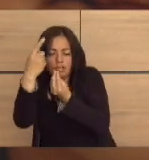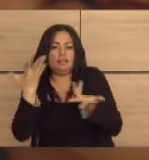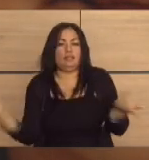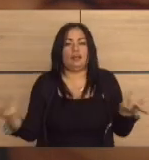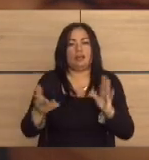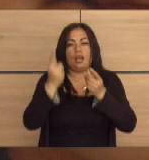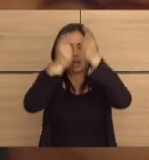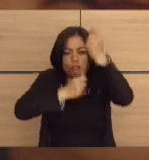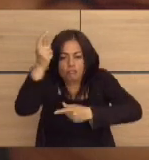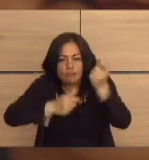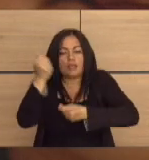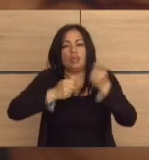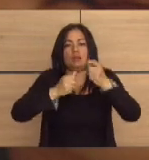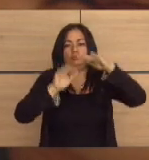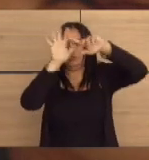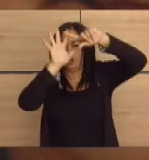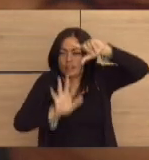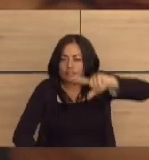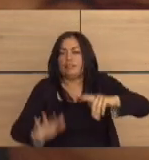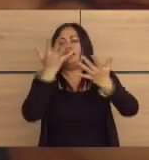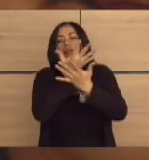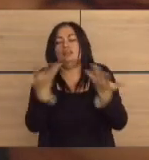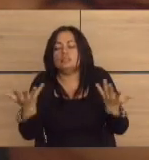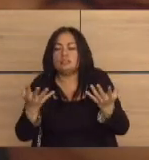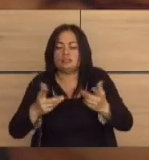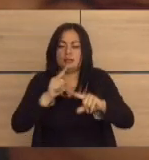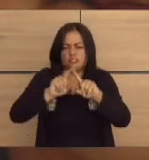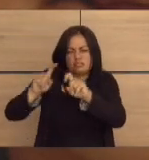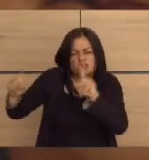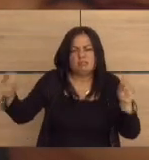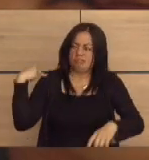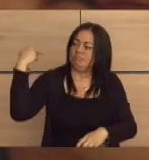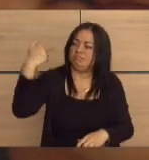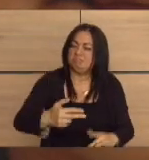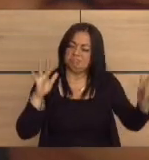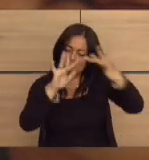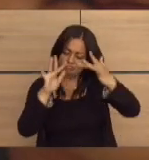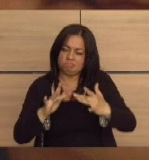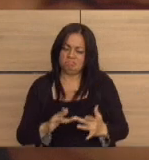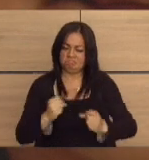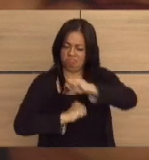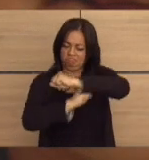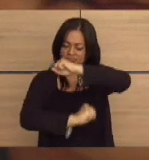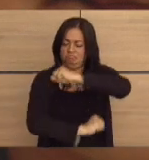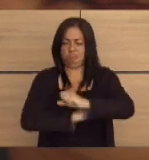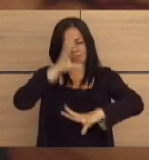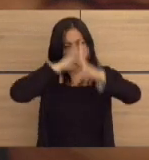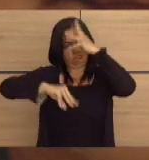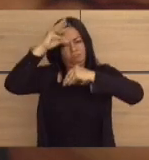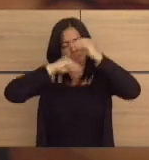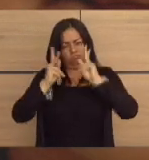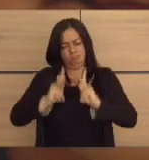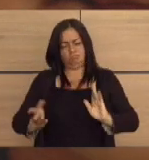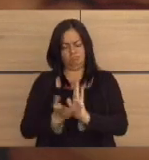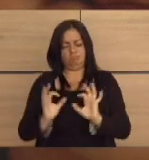geografía, entre otras, para que la enseñanza de la historia sea enriquecida y se favorezcan los procesos de enseñanza-aprendizaje de los estudiantes.